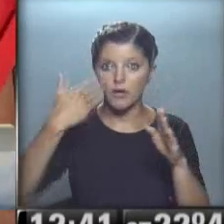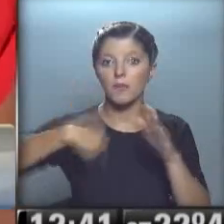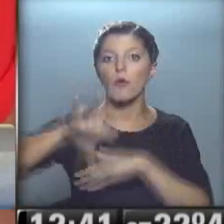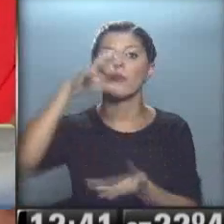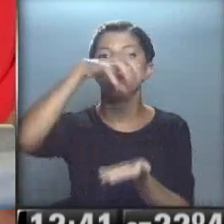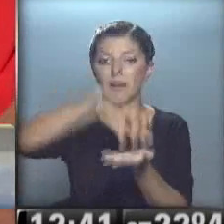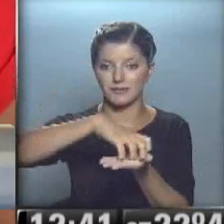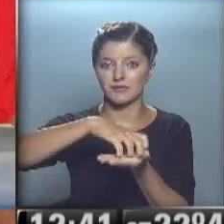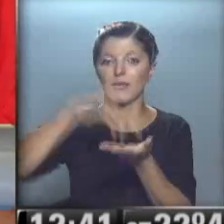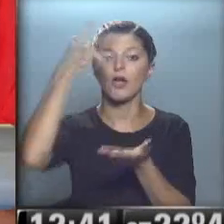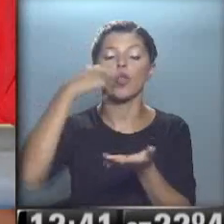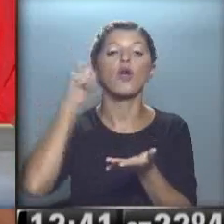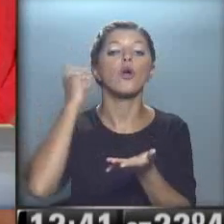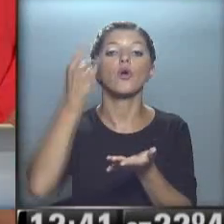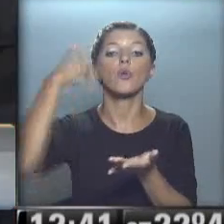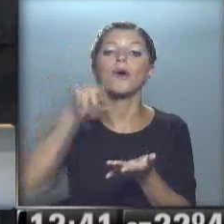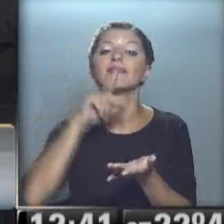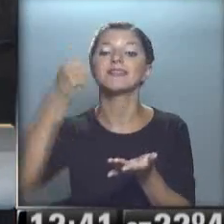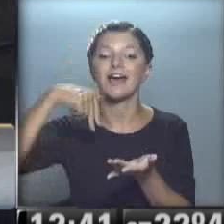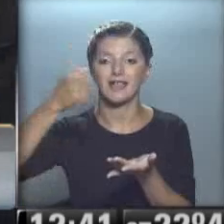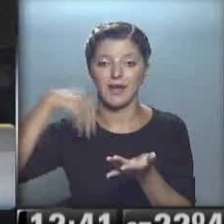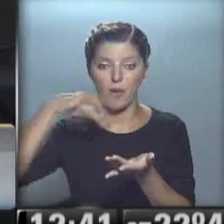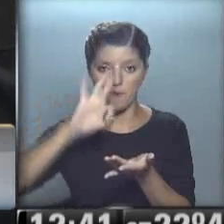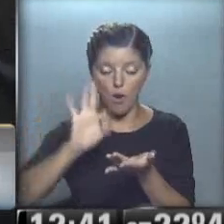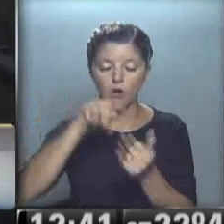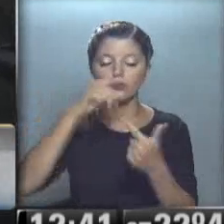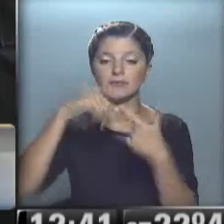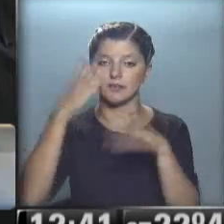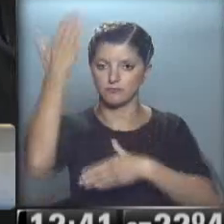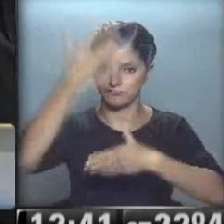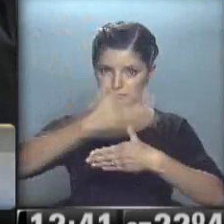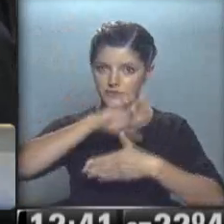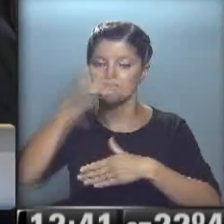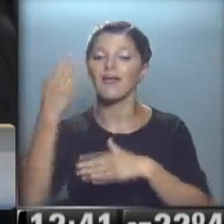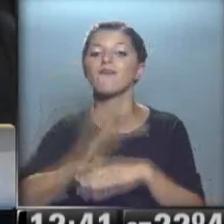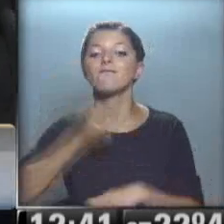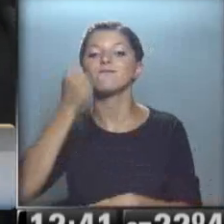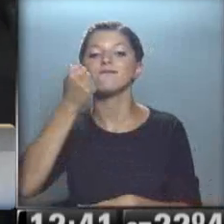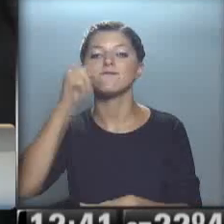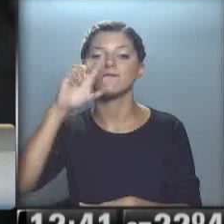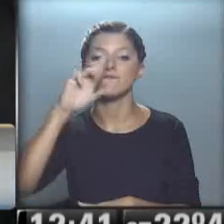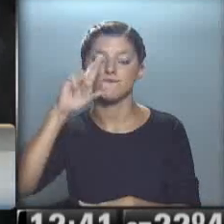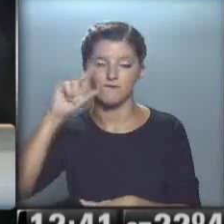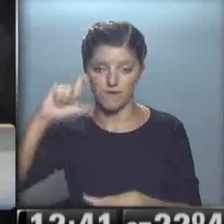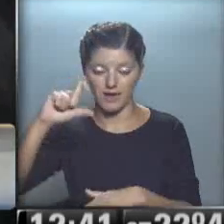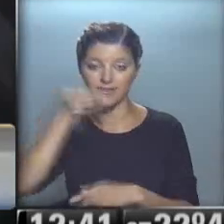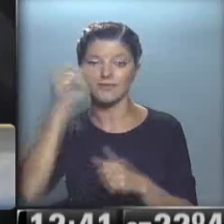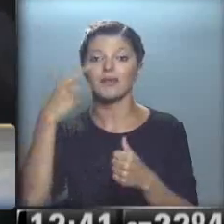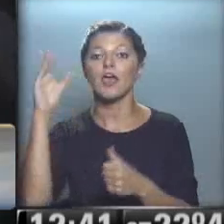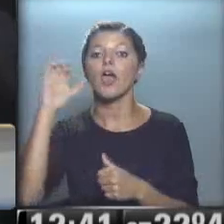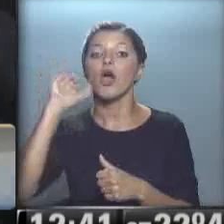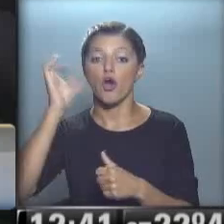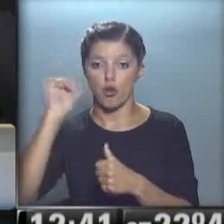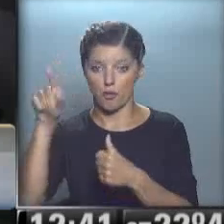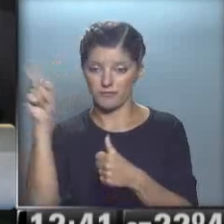guantánamo a que se arregle el diálogo de paz entre La FARC y el gobierno de Colombia que se vayan los británicos de las